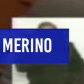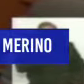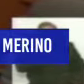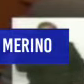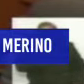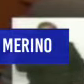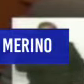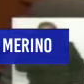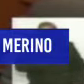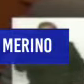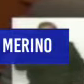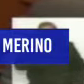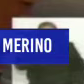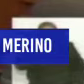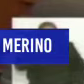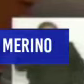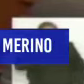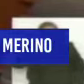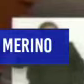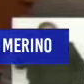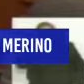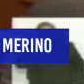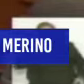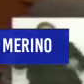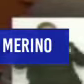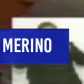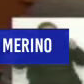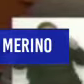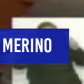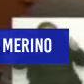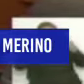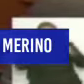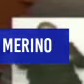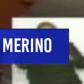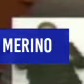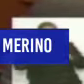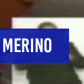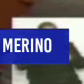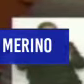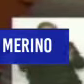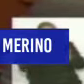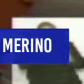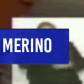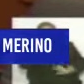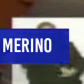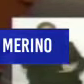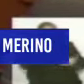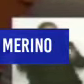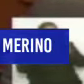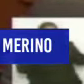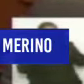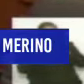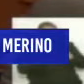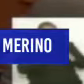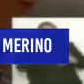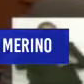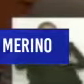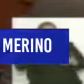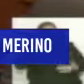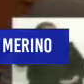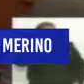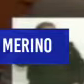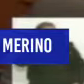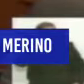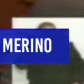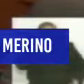yo lo he emplazado en privado y públicamente por el terrible error que usted cometió al llamar a